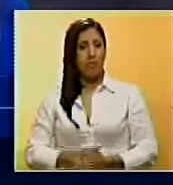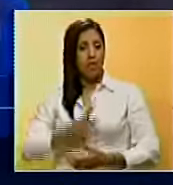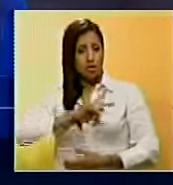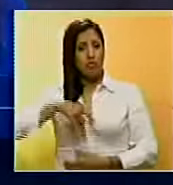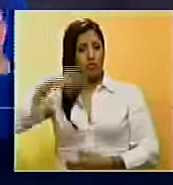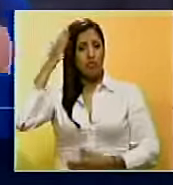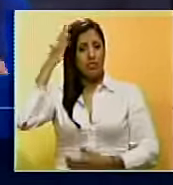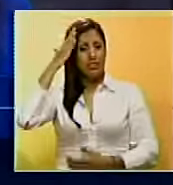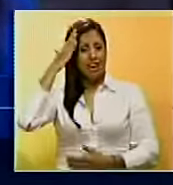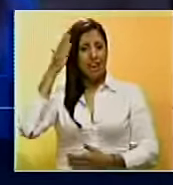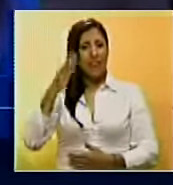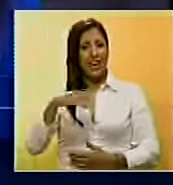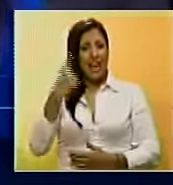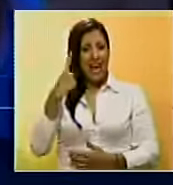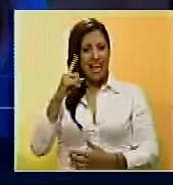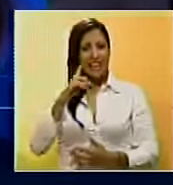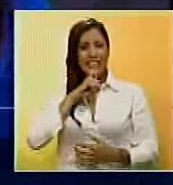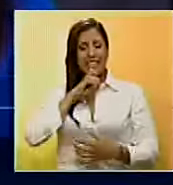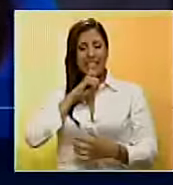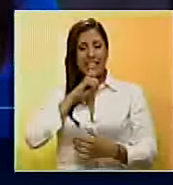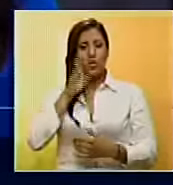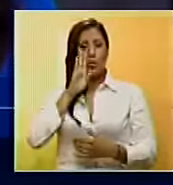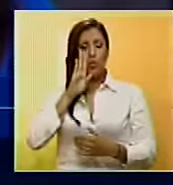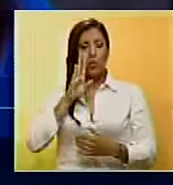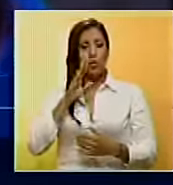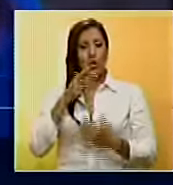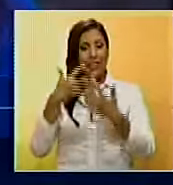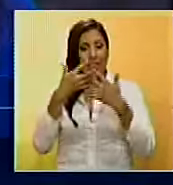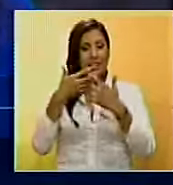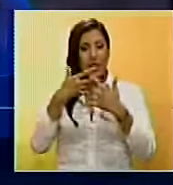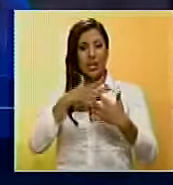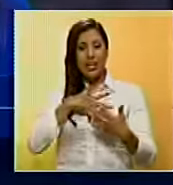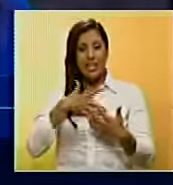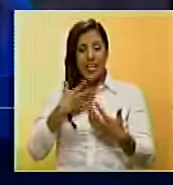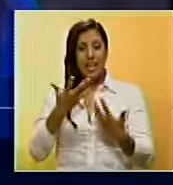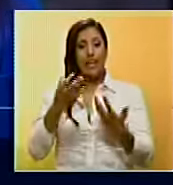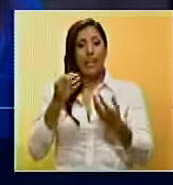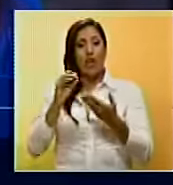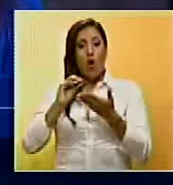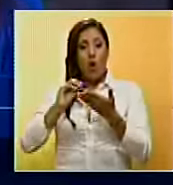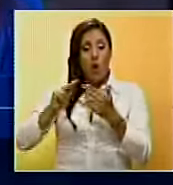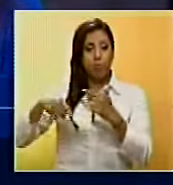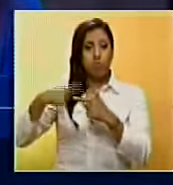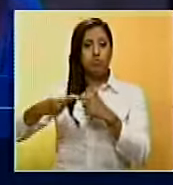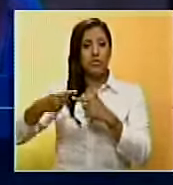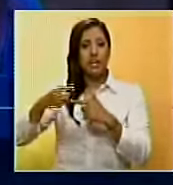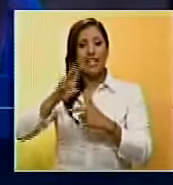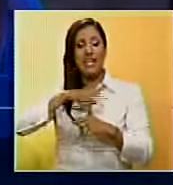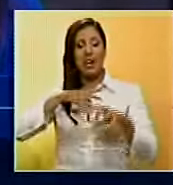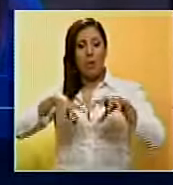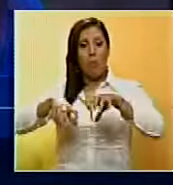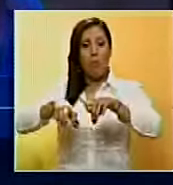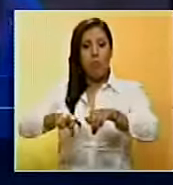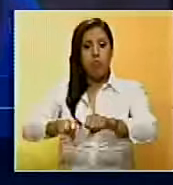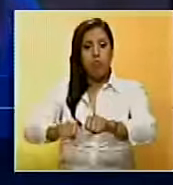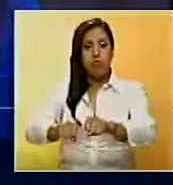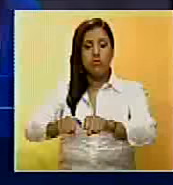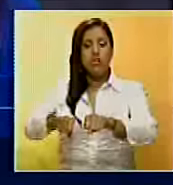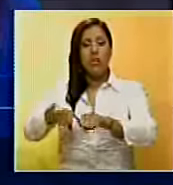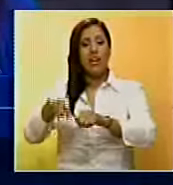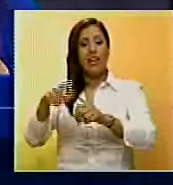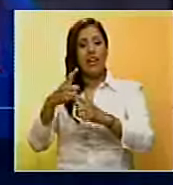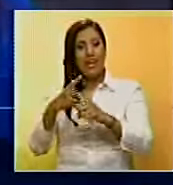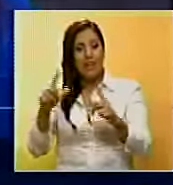Nosotros sabemos que la intención de esta nueva ofensiva es la recomposición neocolonial y